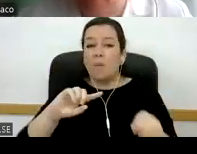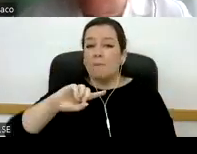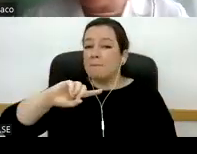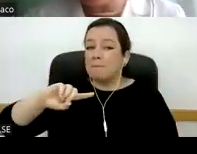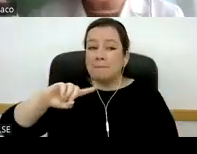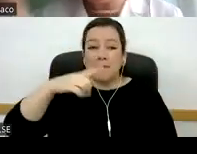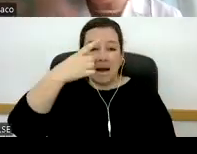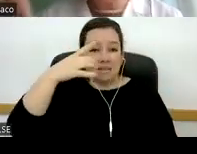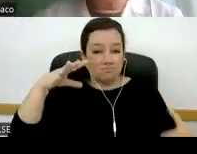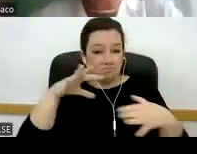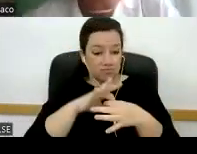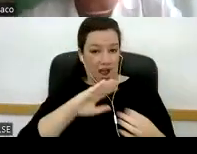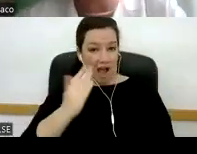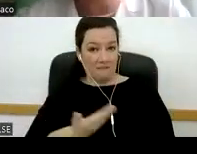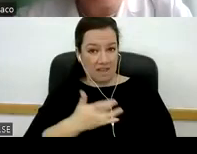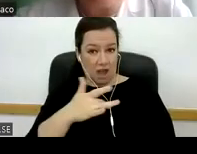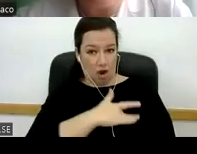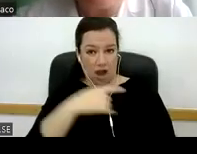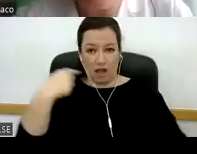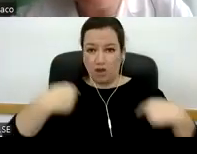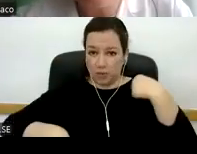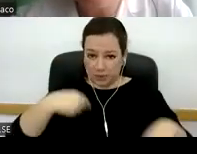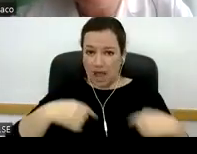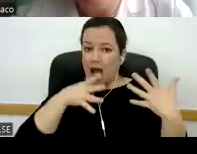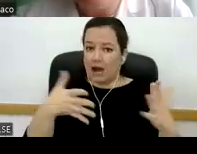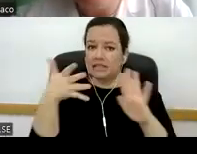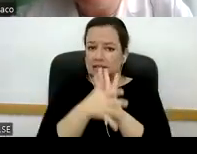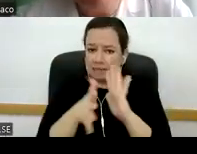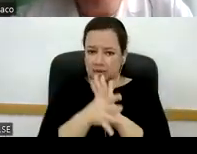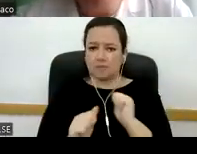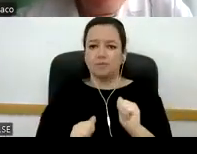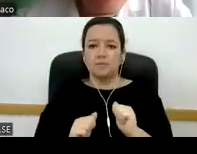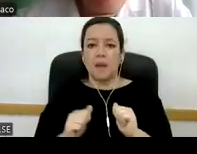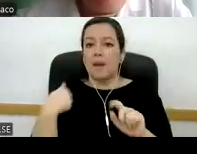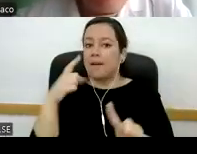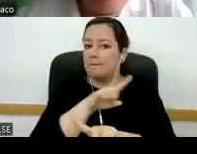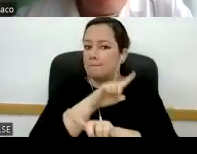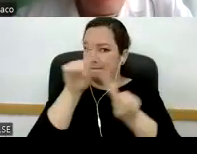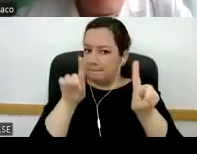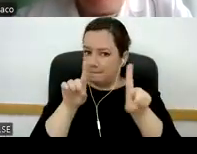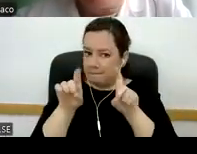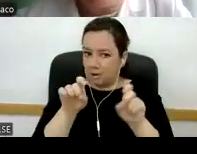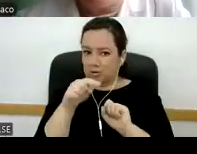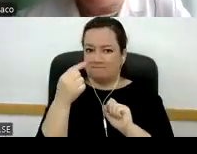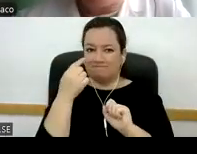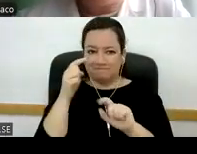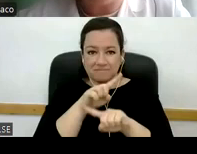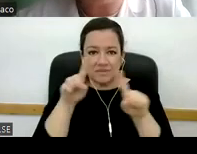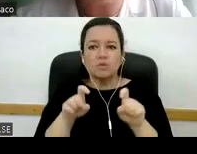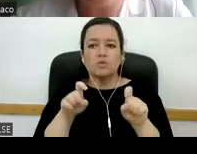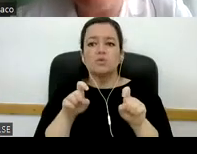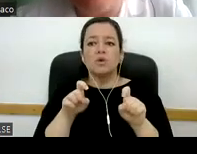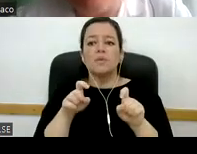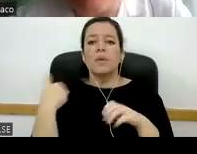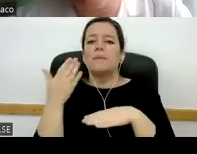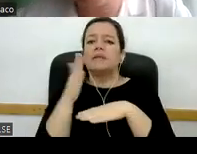los principales factores de riesgo cardiovascular, que son los que vamos a repasar hoy, y la pregunta que, como os decía, guiará un poquito la